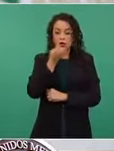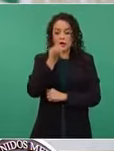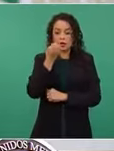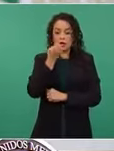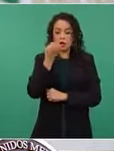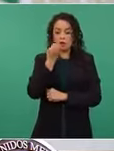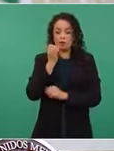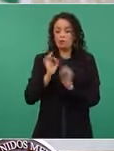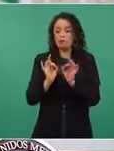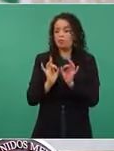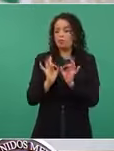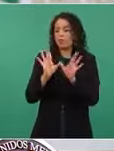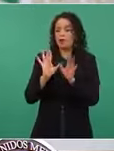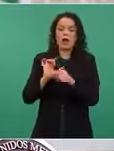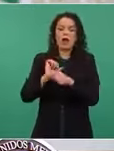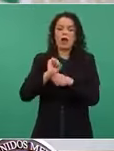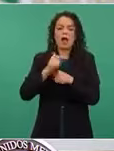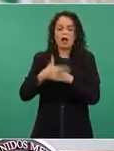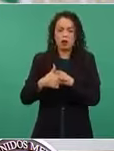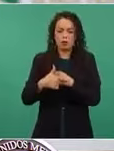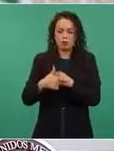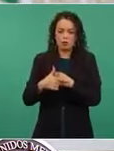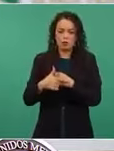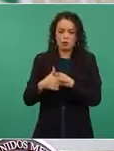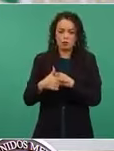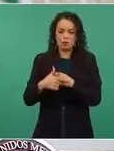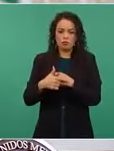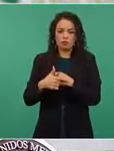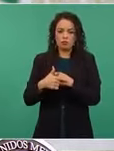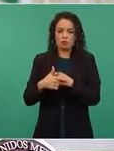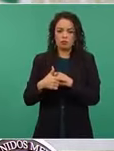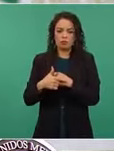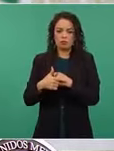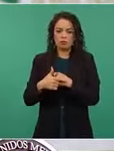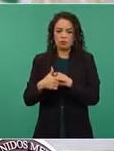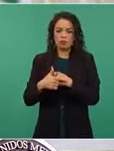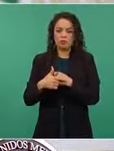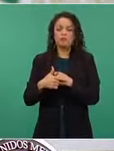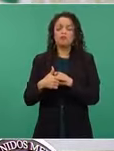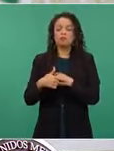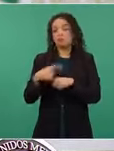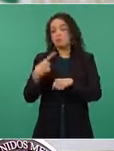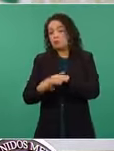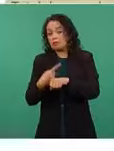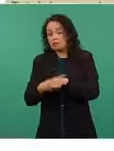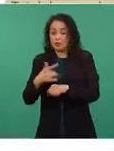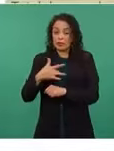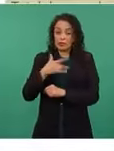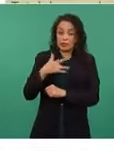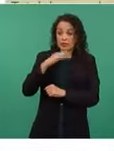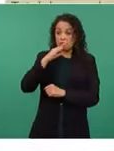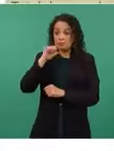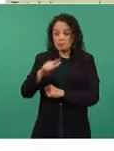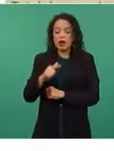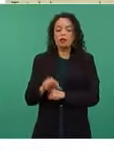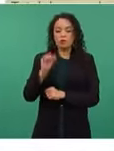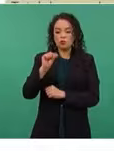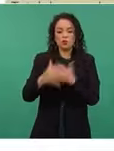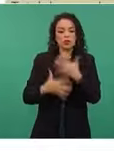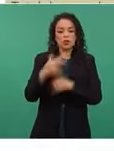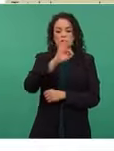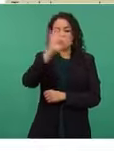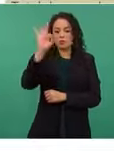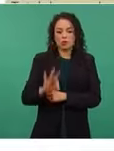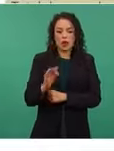afectación, los casos que se han presentado sólo han ocurrido en punto 15 por ciento de las escuelas y en